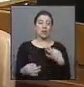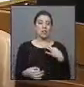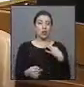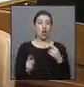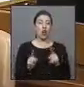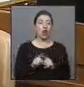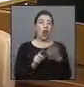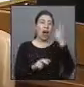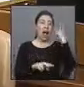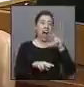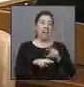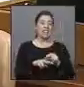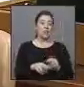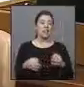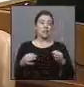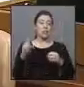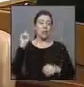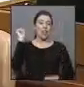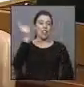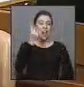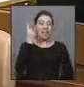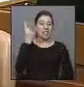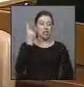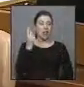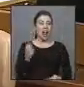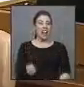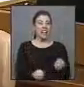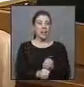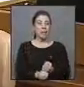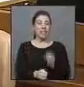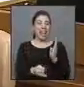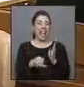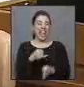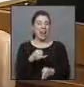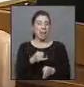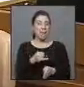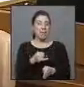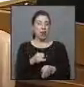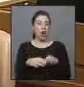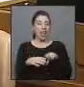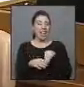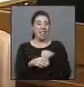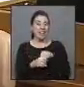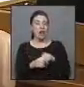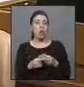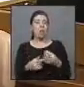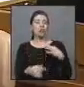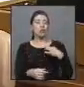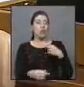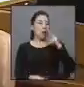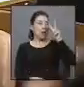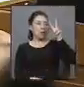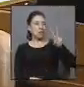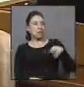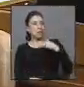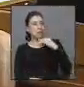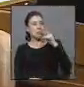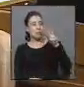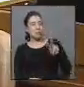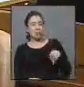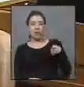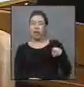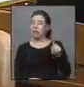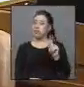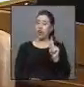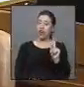con la antigua doctrina de la seguridad nacional y reemplazar el enemigo interno por el ciudadano del mal aspecto, el joven del barrio precario,